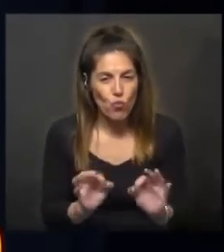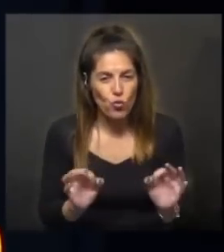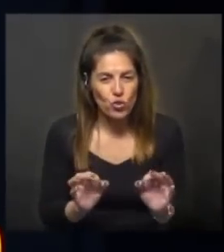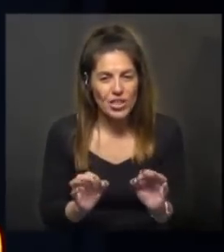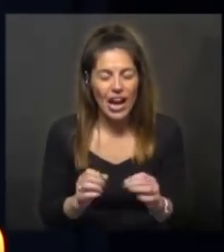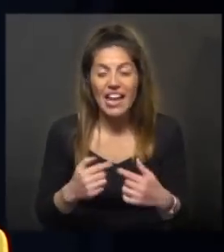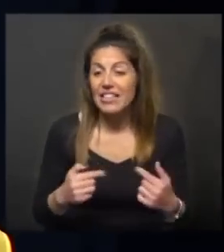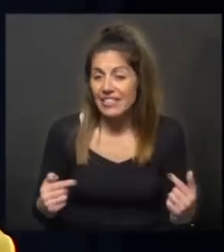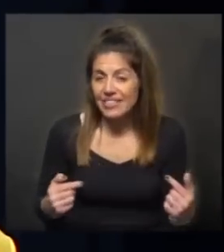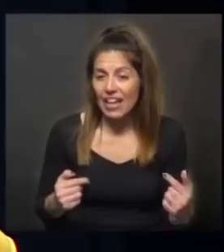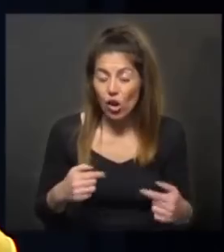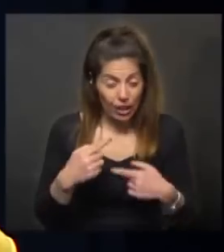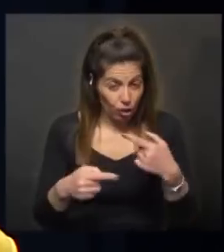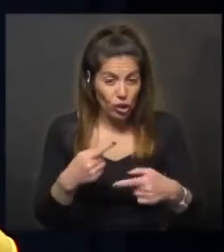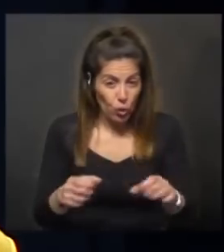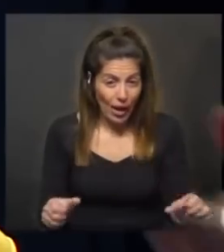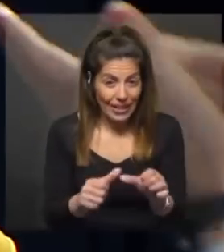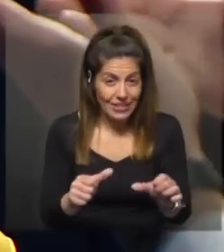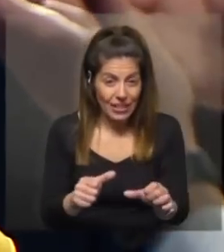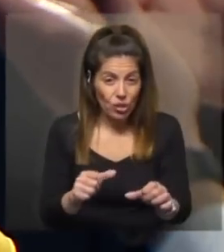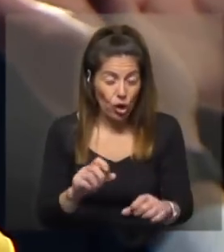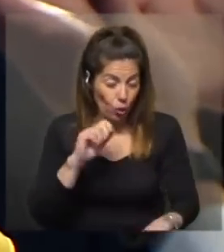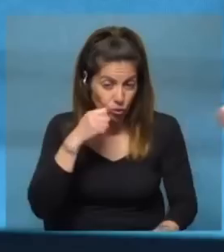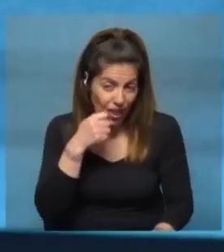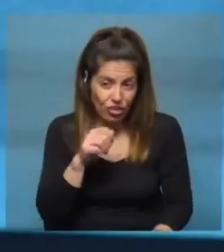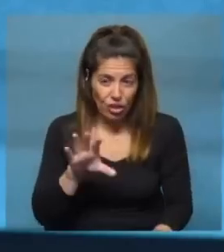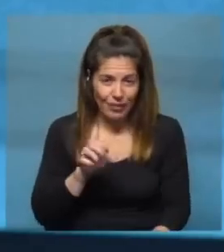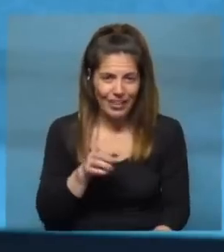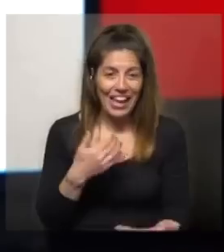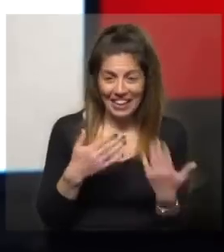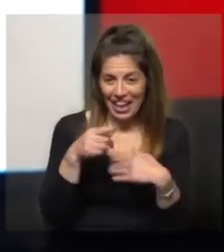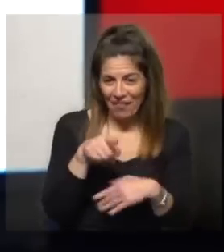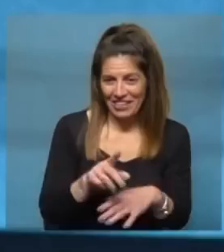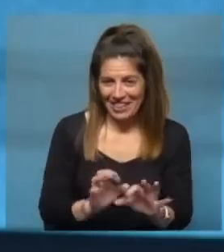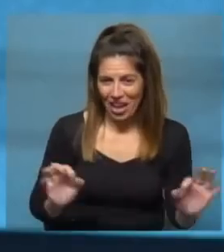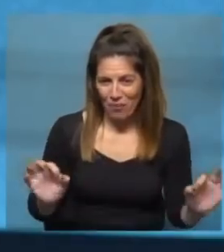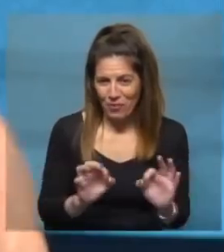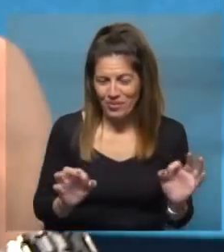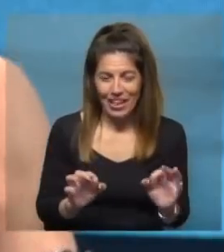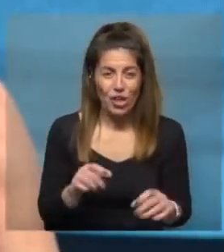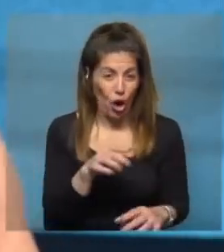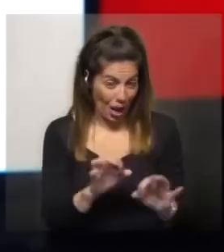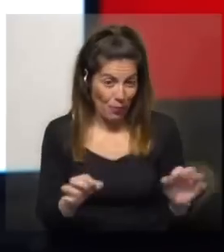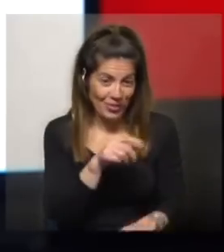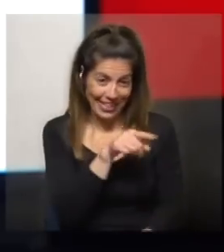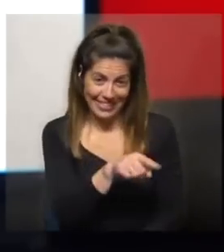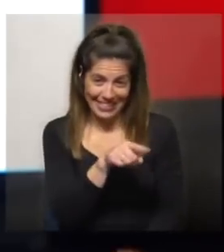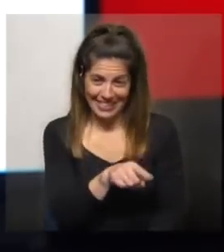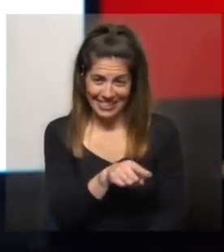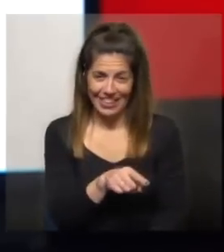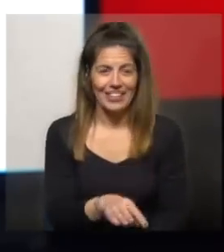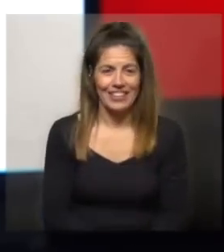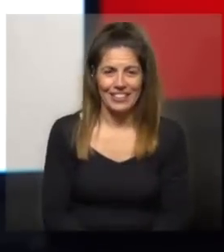si es algo que que le sigue atrayendo que hable la música en realidad la música es eso